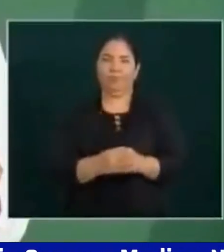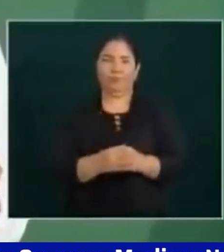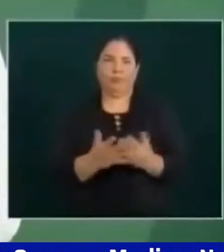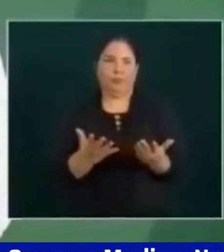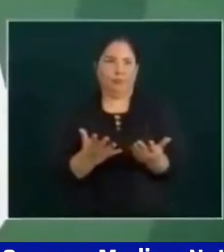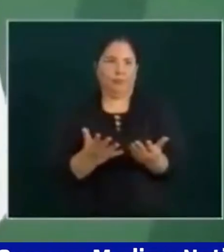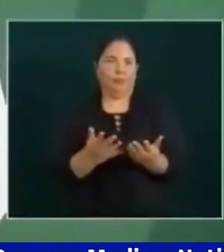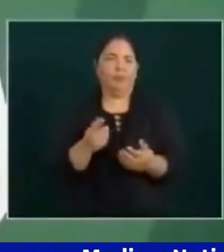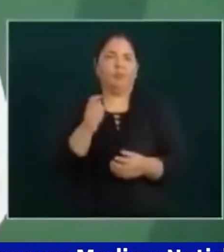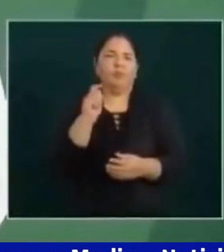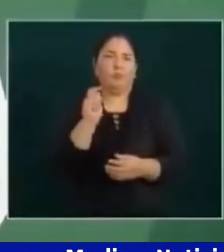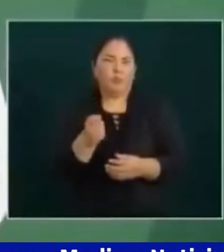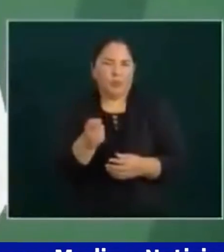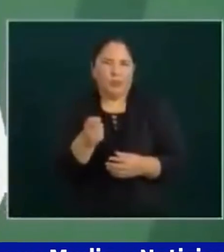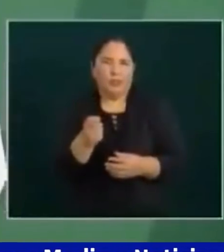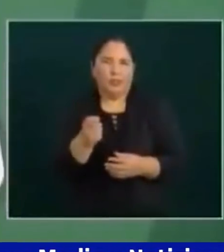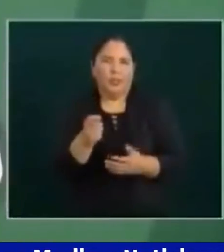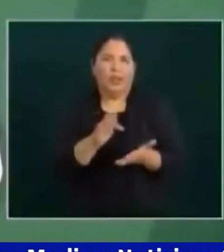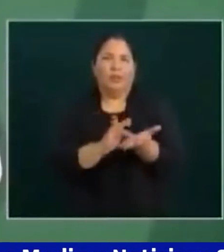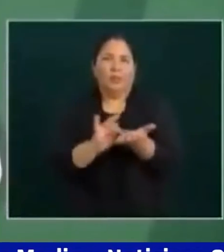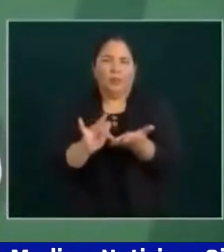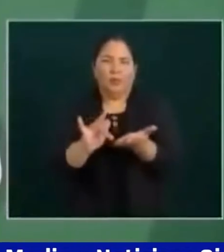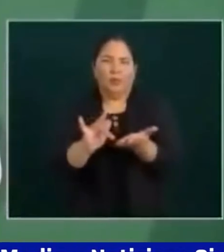¿Qué tipo de apoyo?